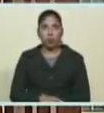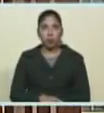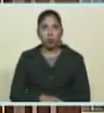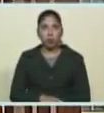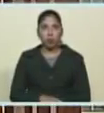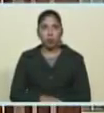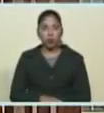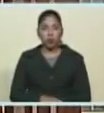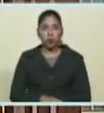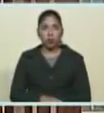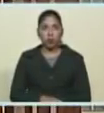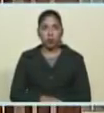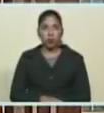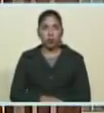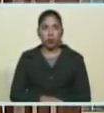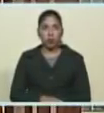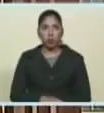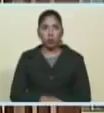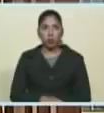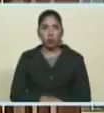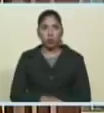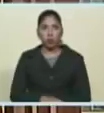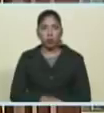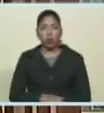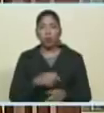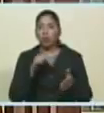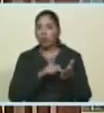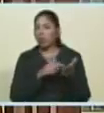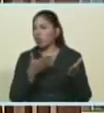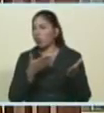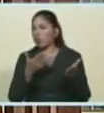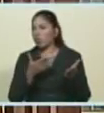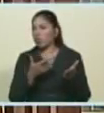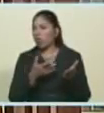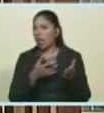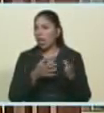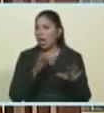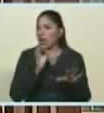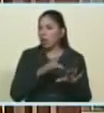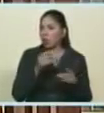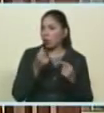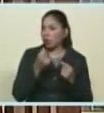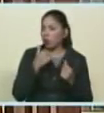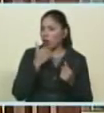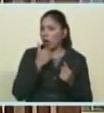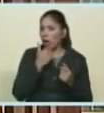producto de la recaudación, estos son recursos extraordinarios.